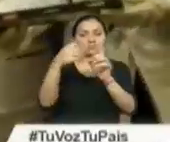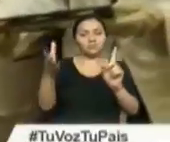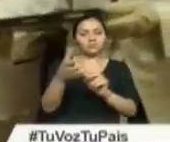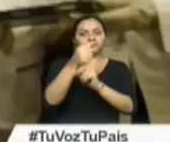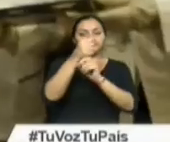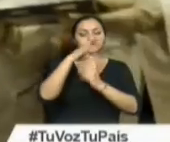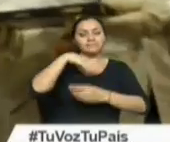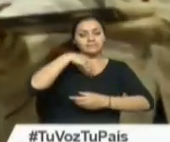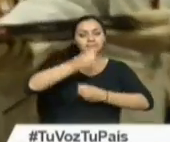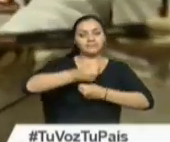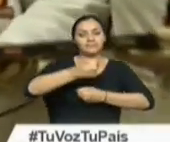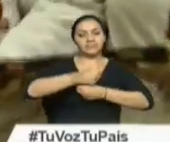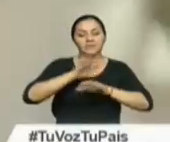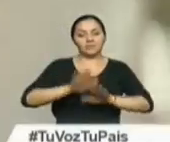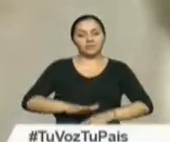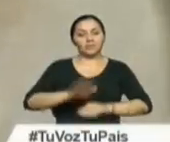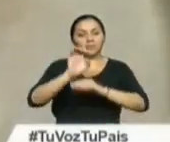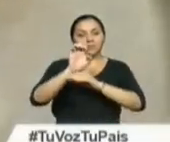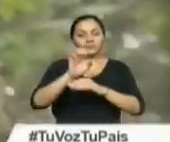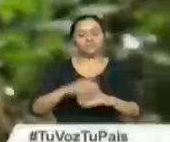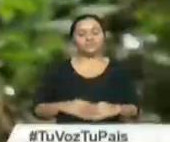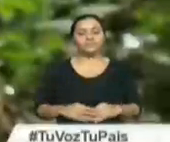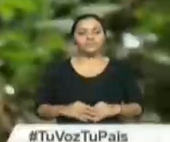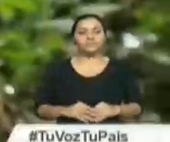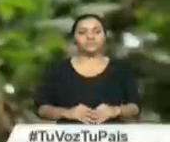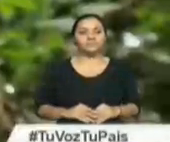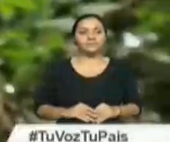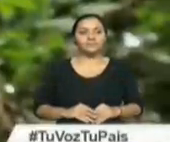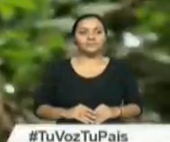el área laboral del país.